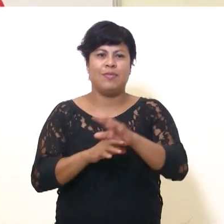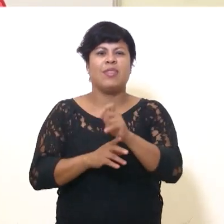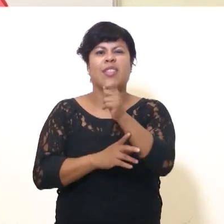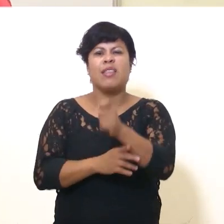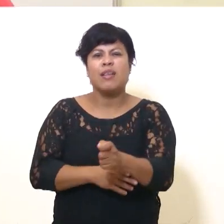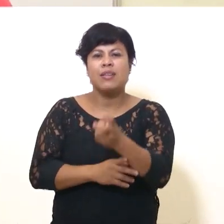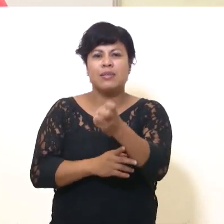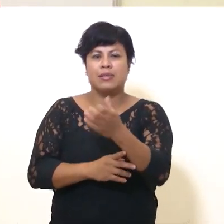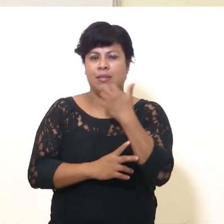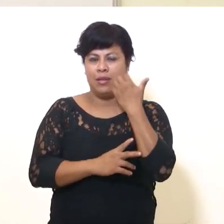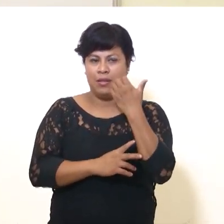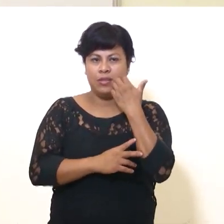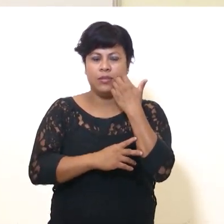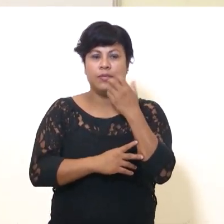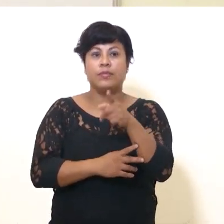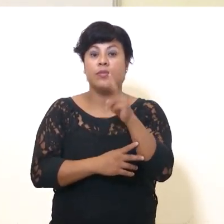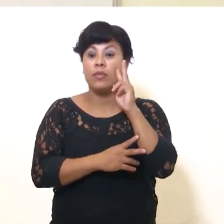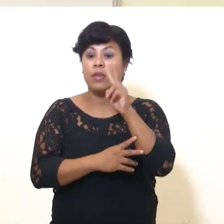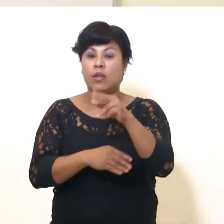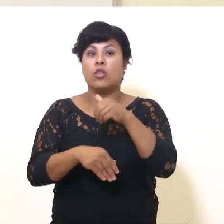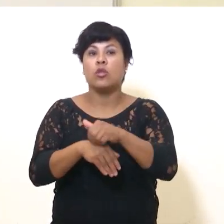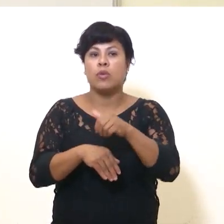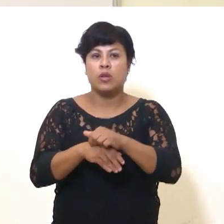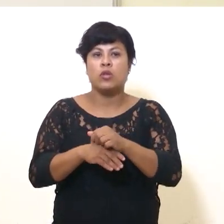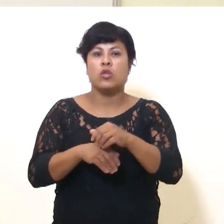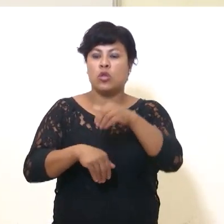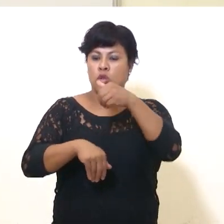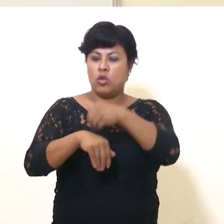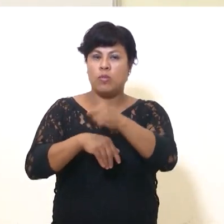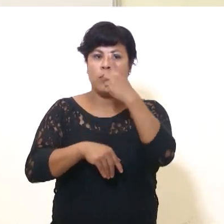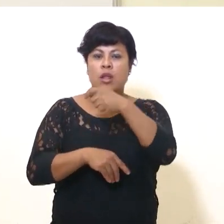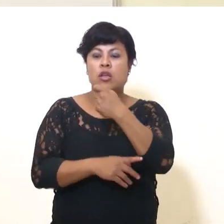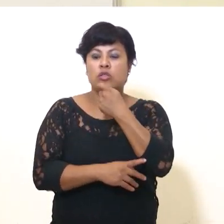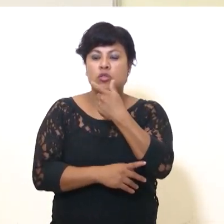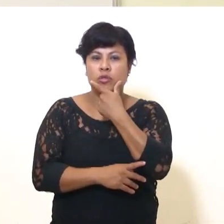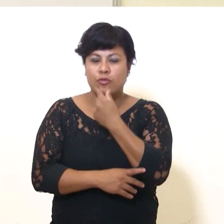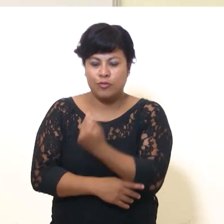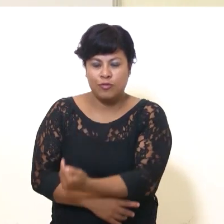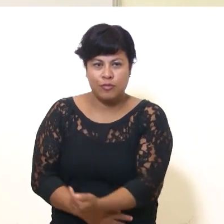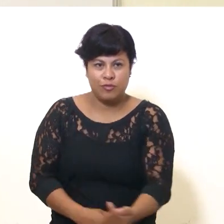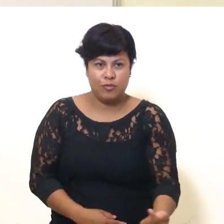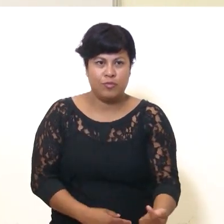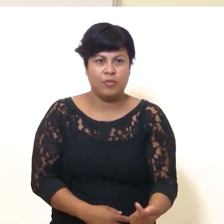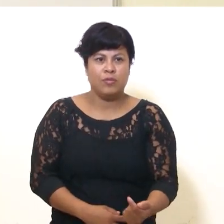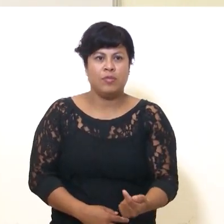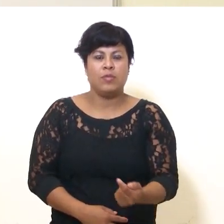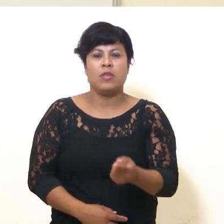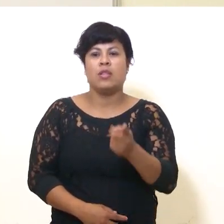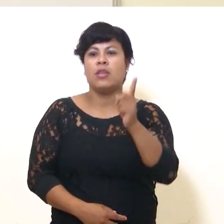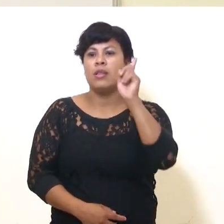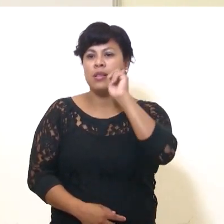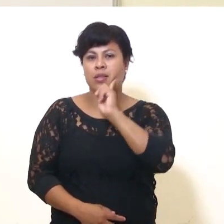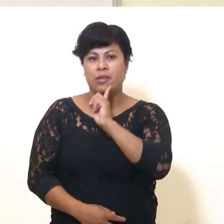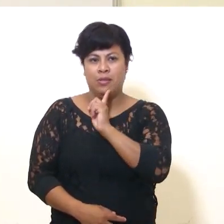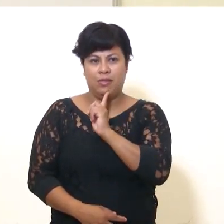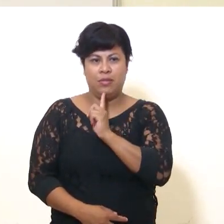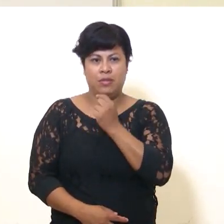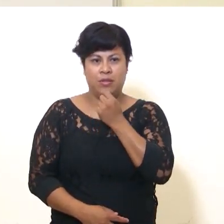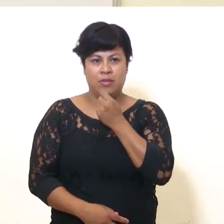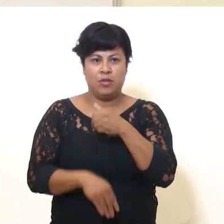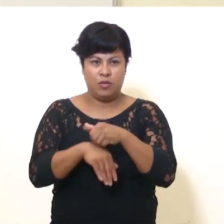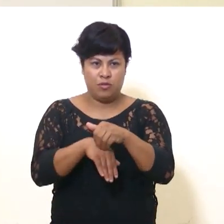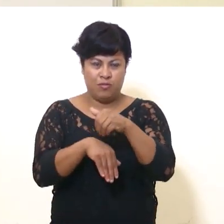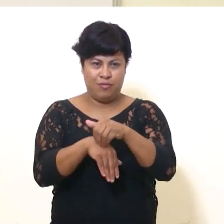y están viendo a ver de qué se trata esta clase. Así es que números les voy a presentar a los niños. Niños, les voy